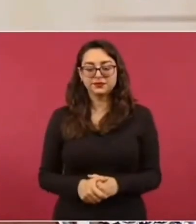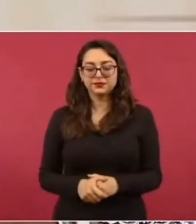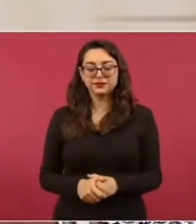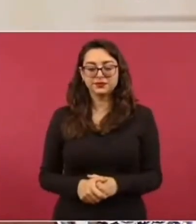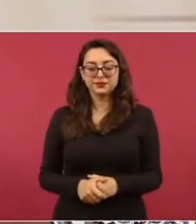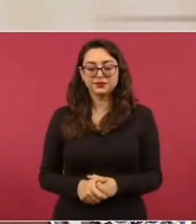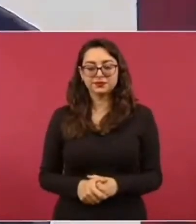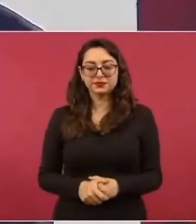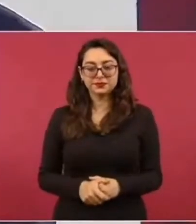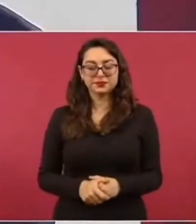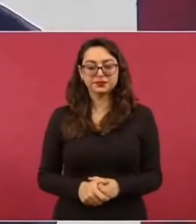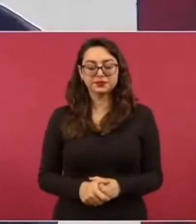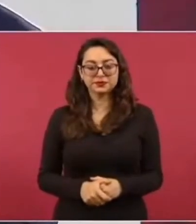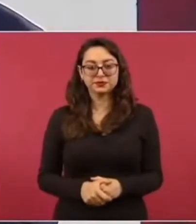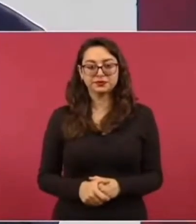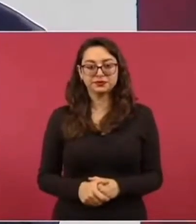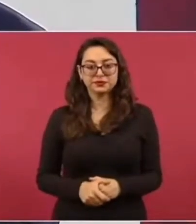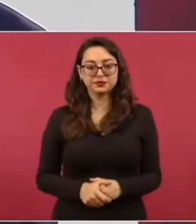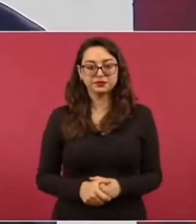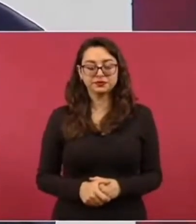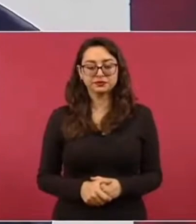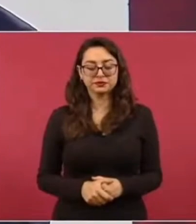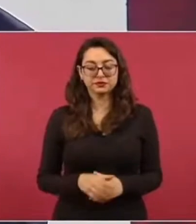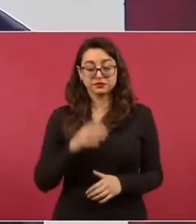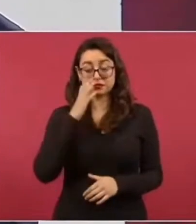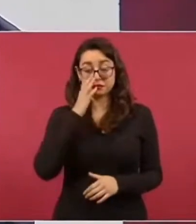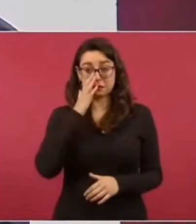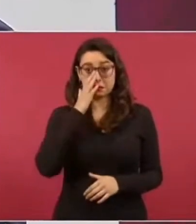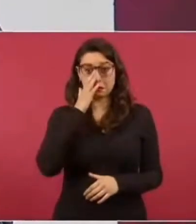No estaba en la agenda